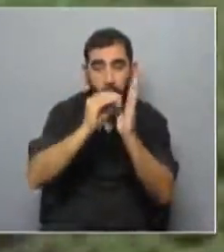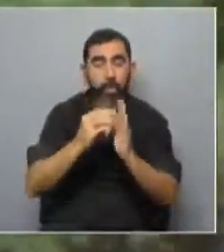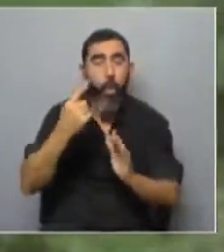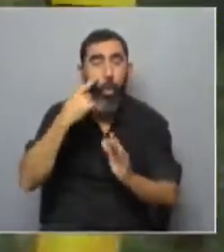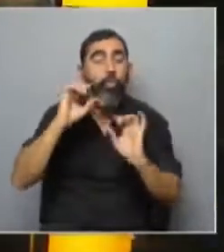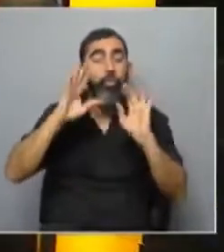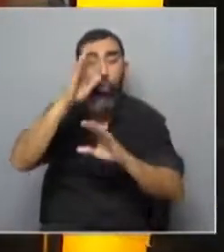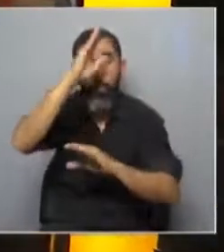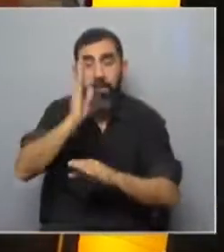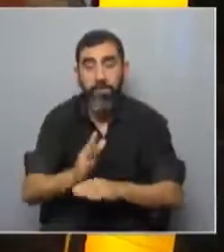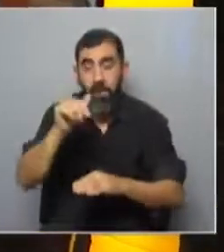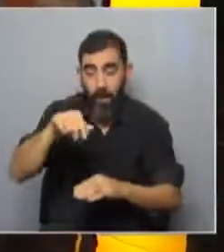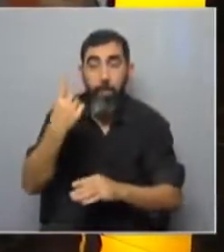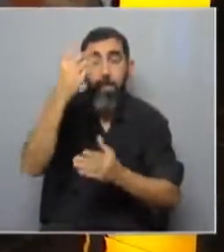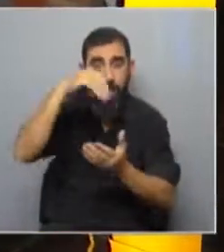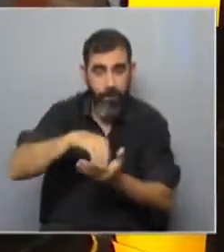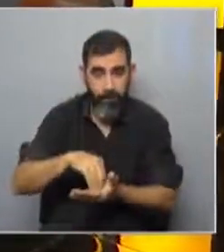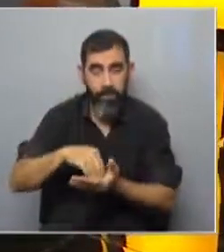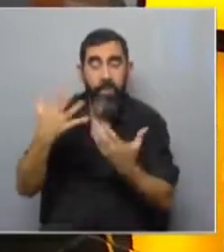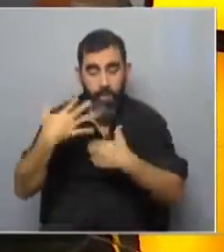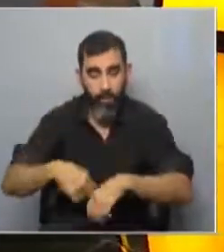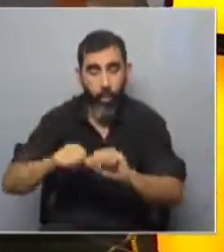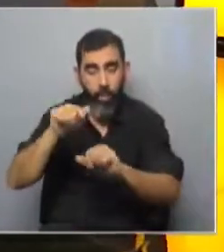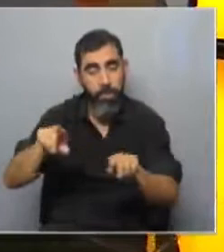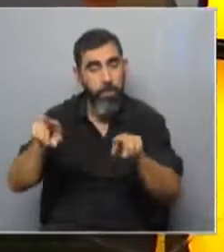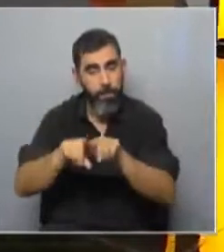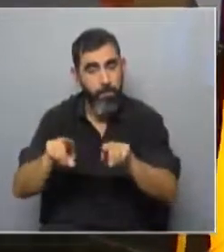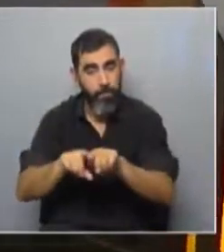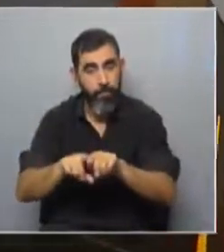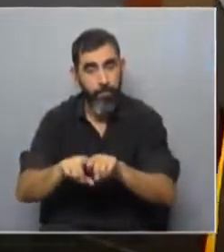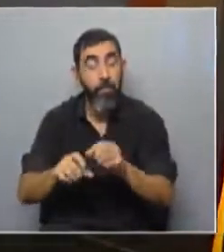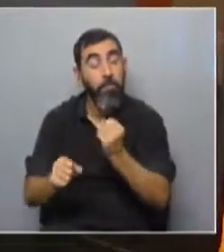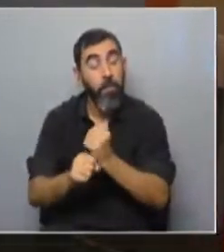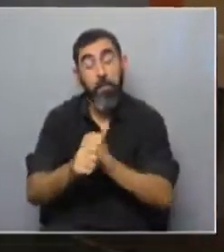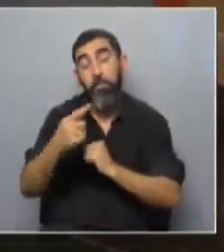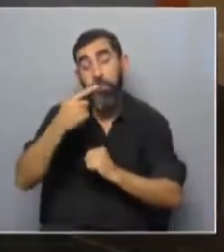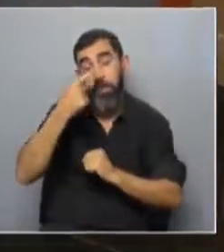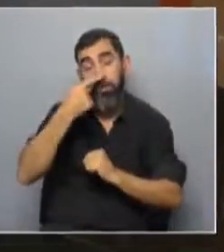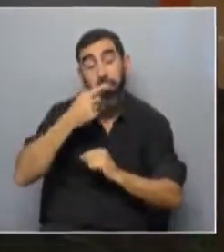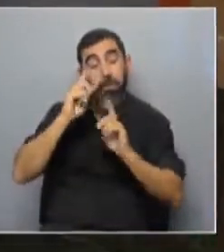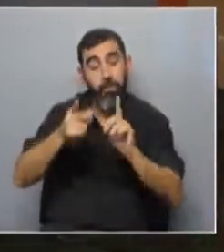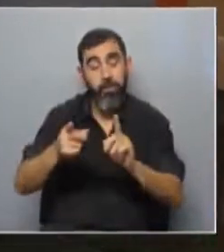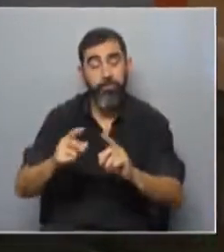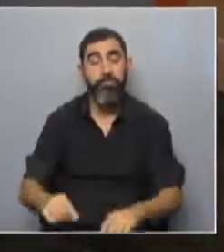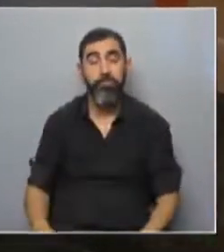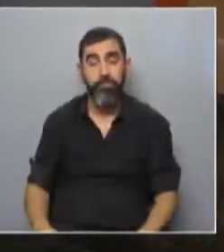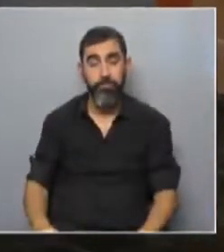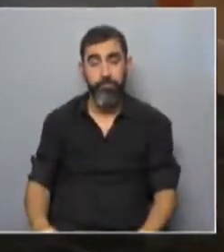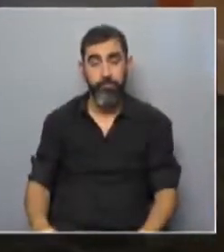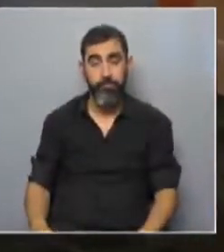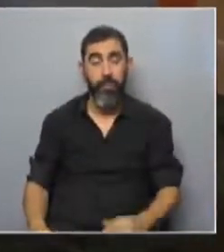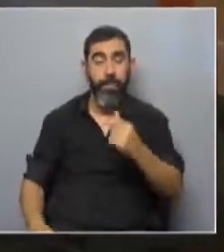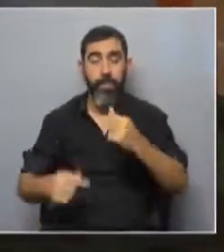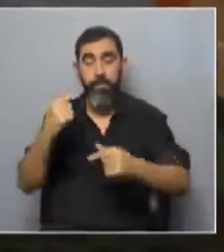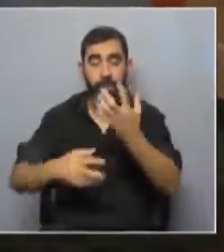solo para Brasil, y lo encontramos acá en el yacimiento. O sea, ese trabajo fue bastante interesante en cuanto a la distribución de los perezosos